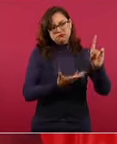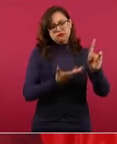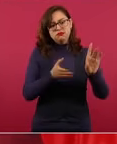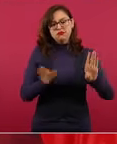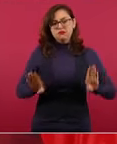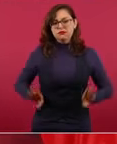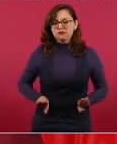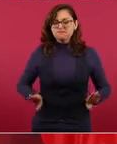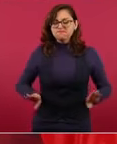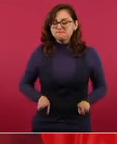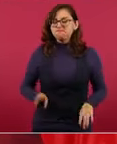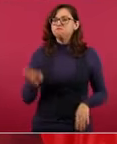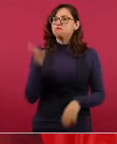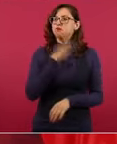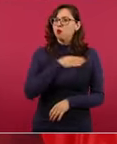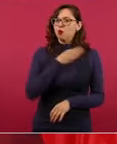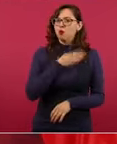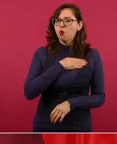humana